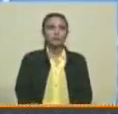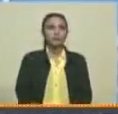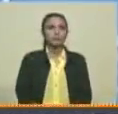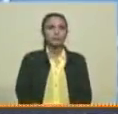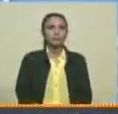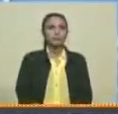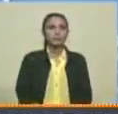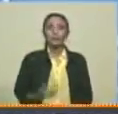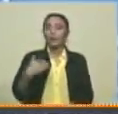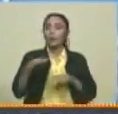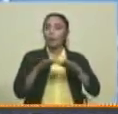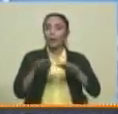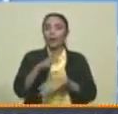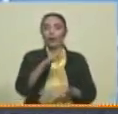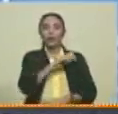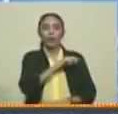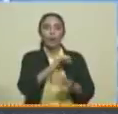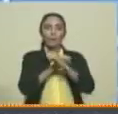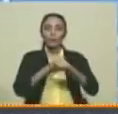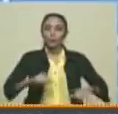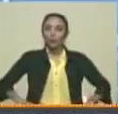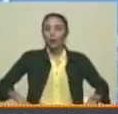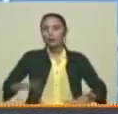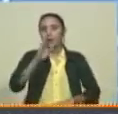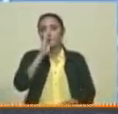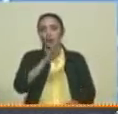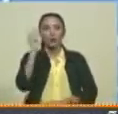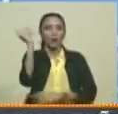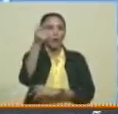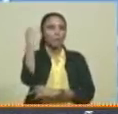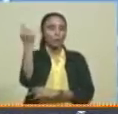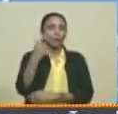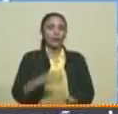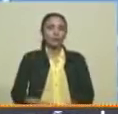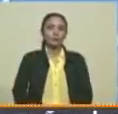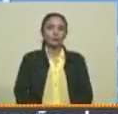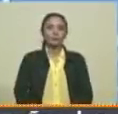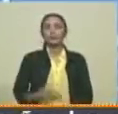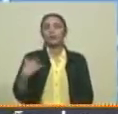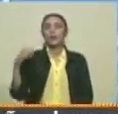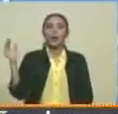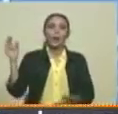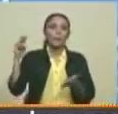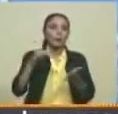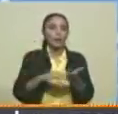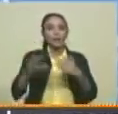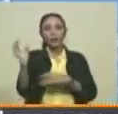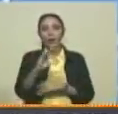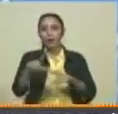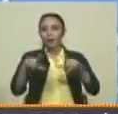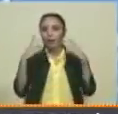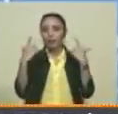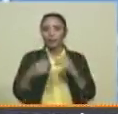A Cojedes, a Portuguesas, a Barina, a Apure, a Miranda, a Caracas, a